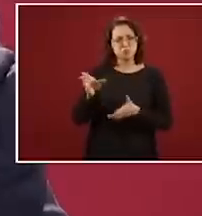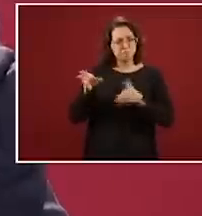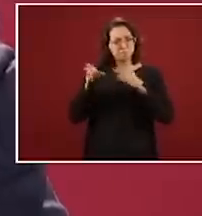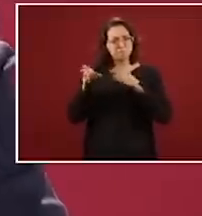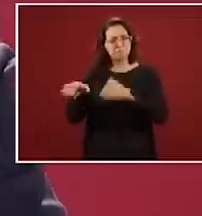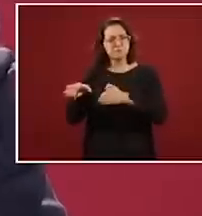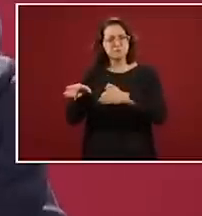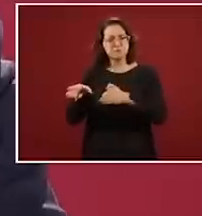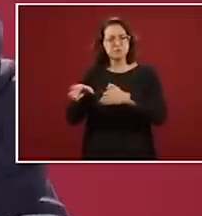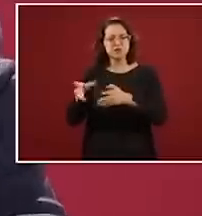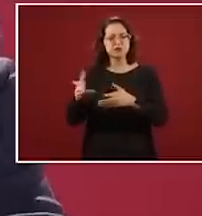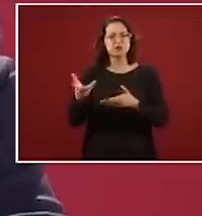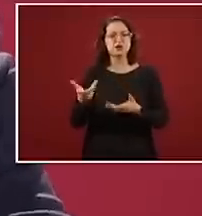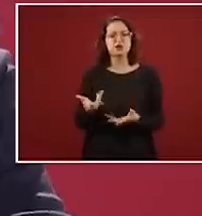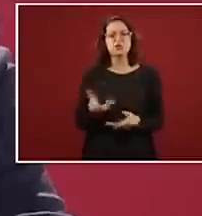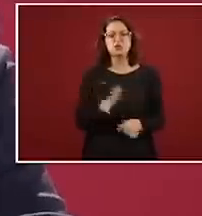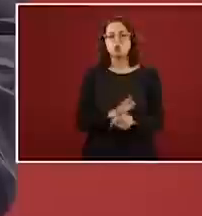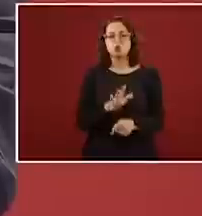a